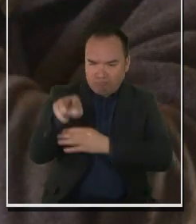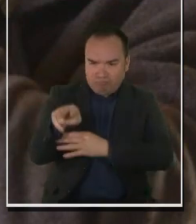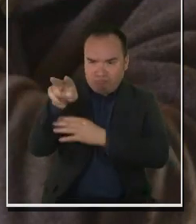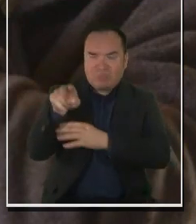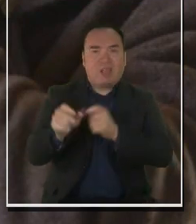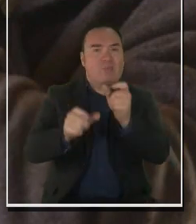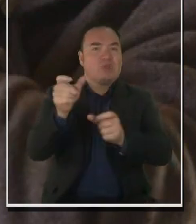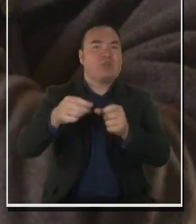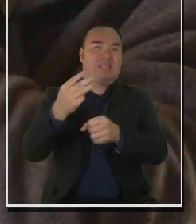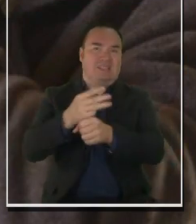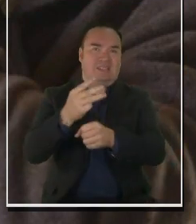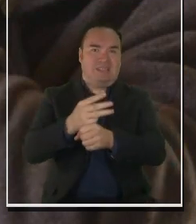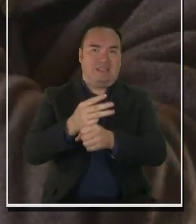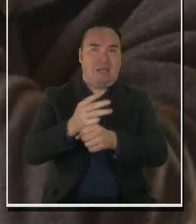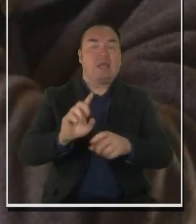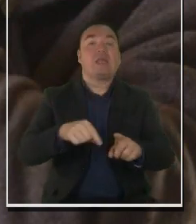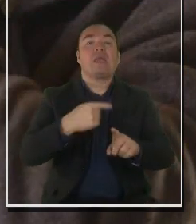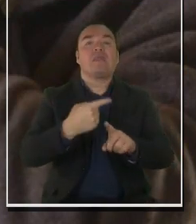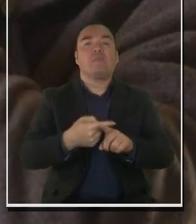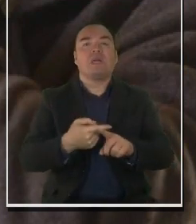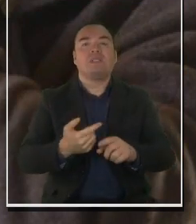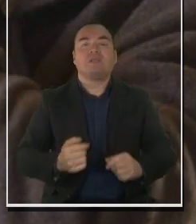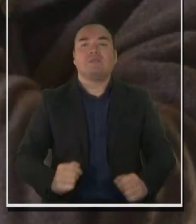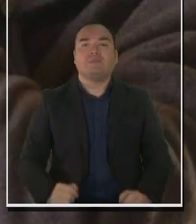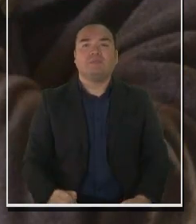todo al estado